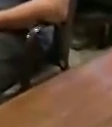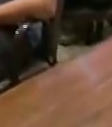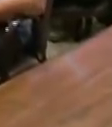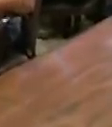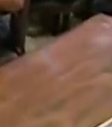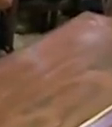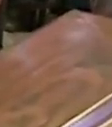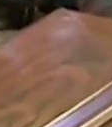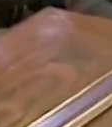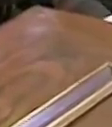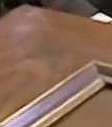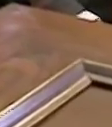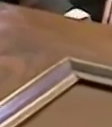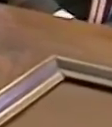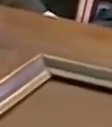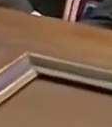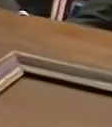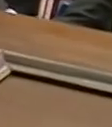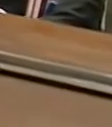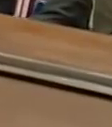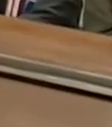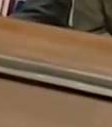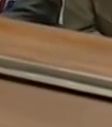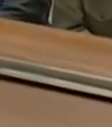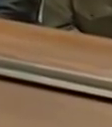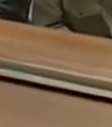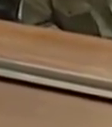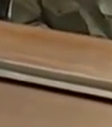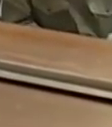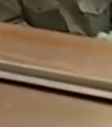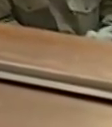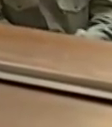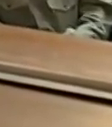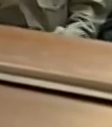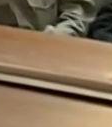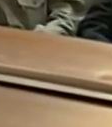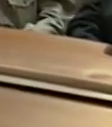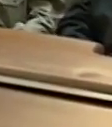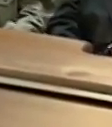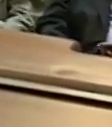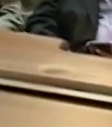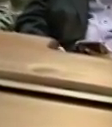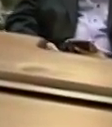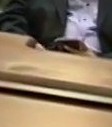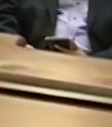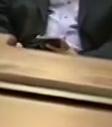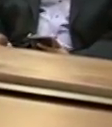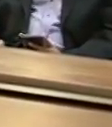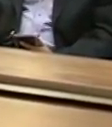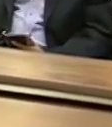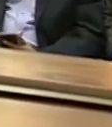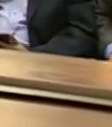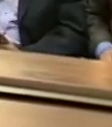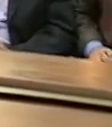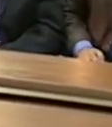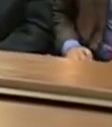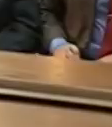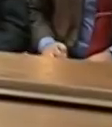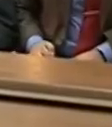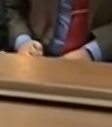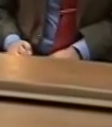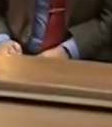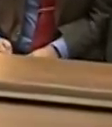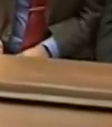en Hugo Chávez, tendremos Venezuela liberada,